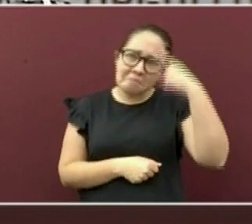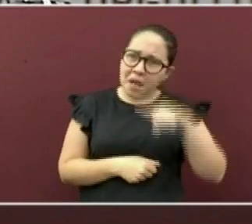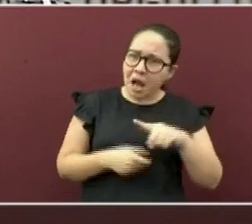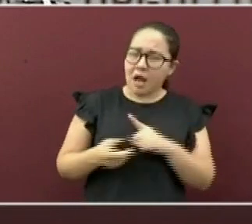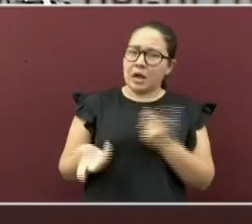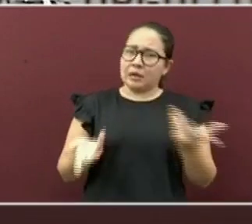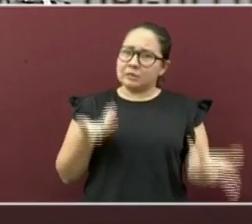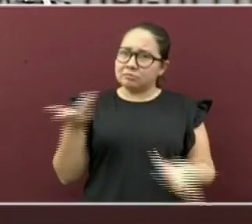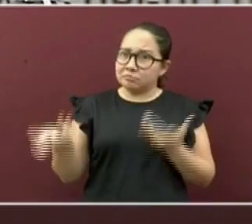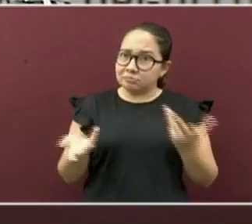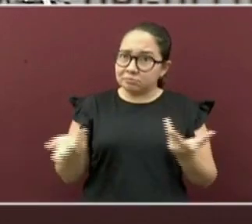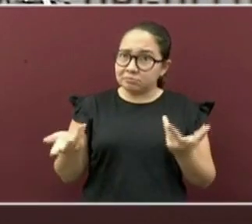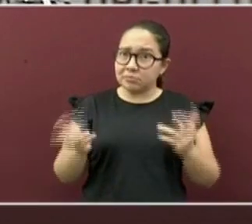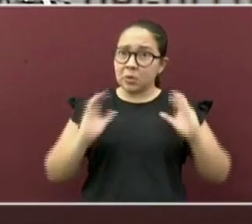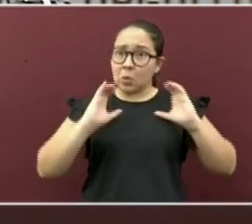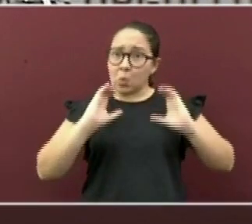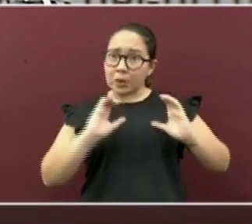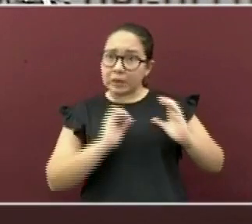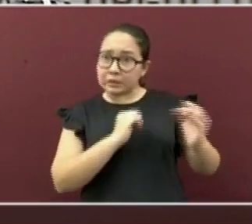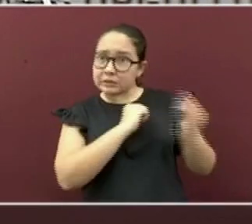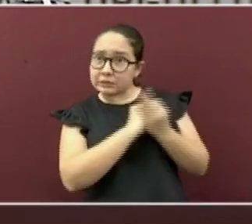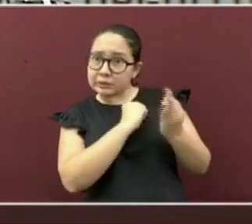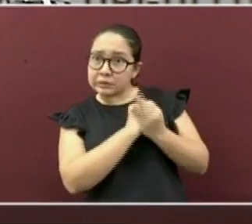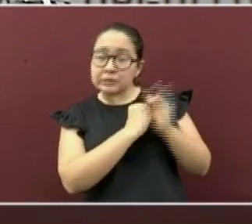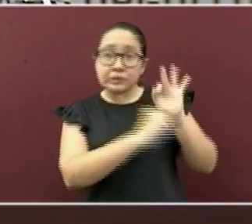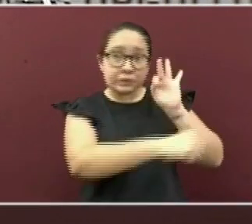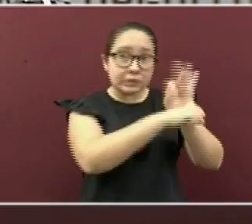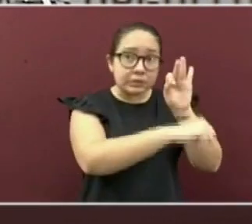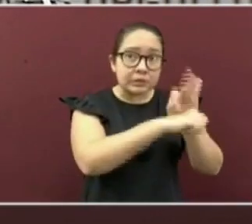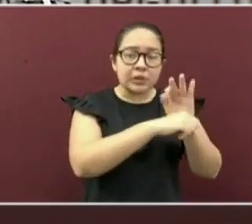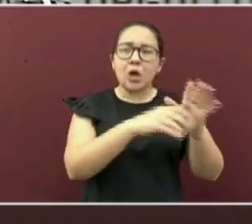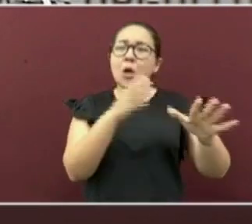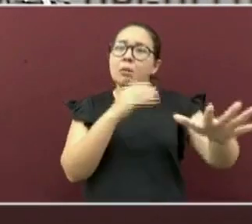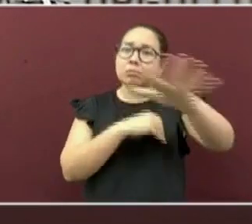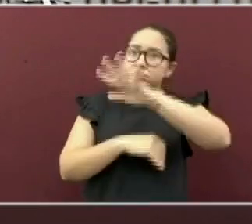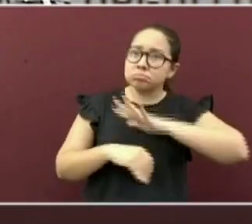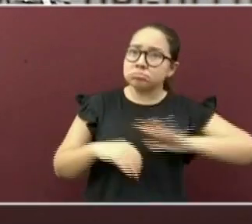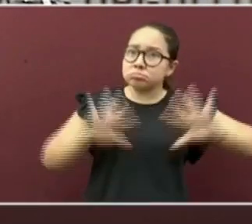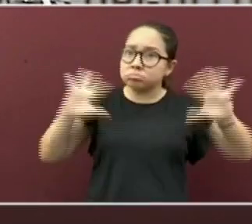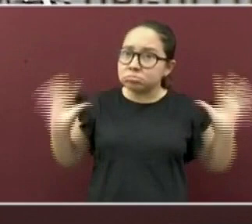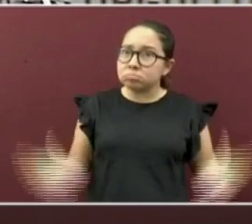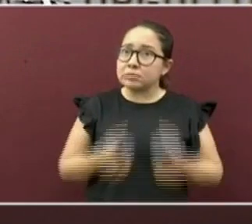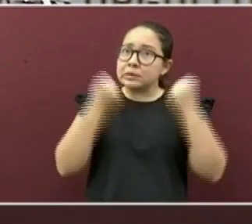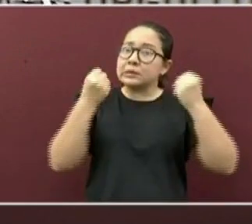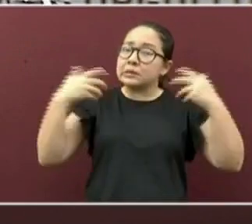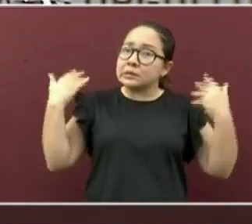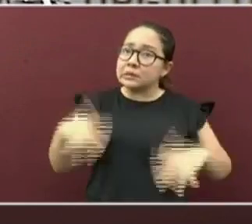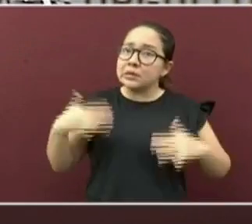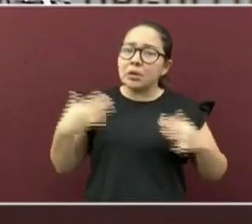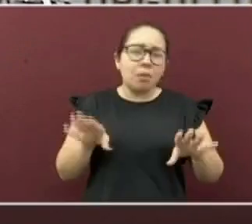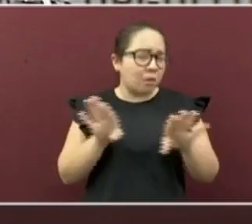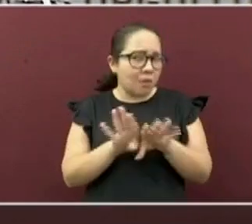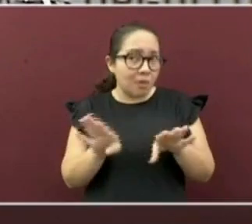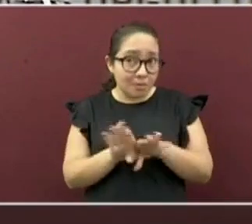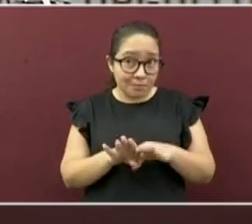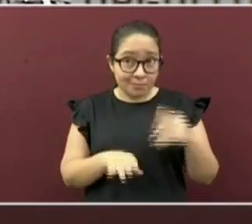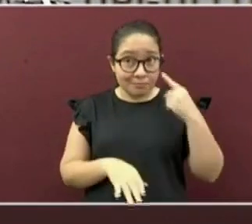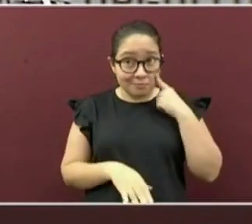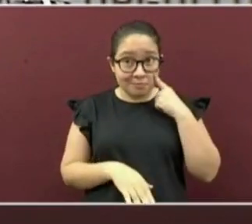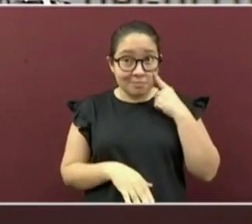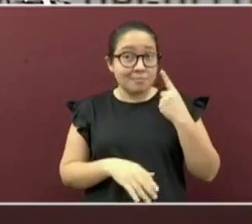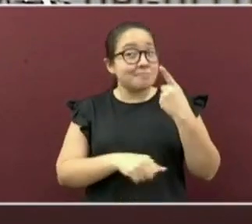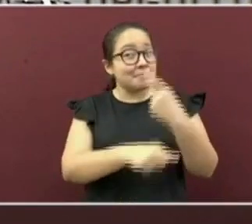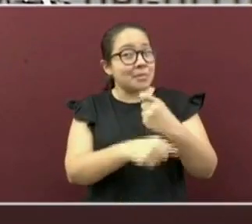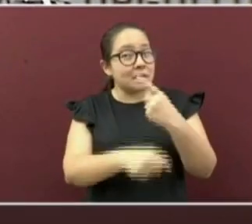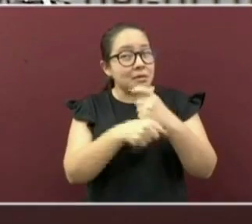para mantenernos y mantener a los demás a salvo de COVID. Primero, antes